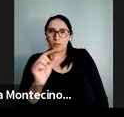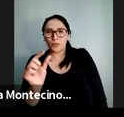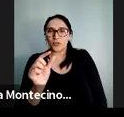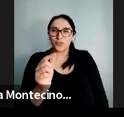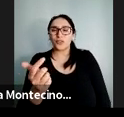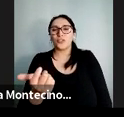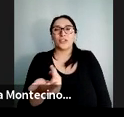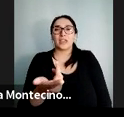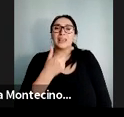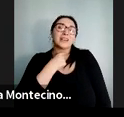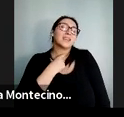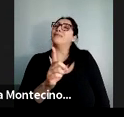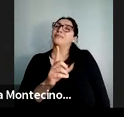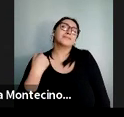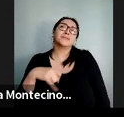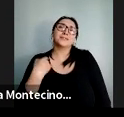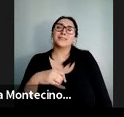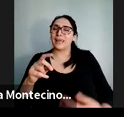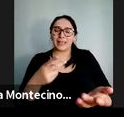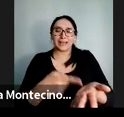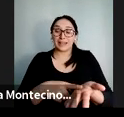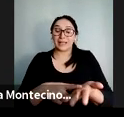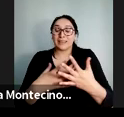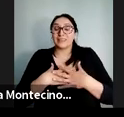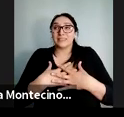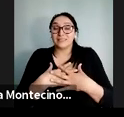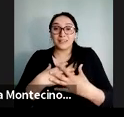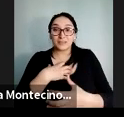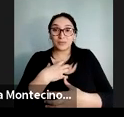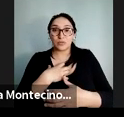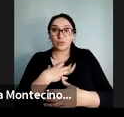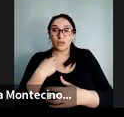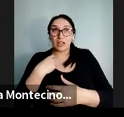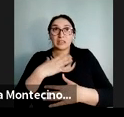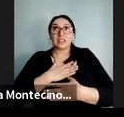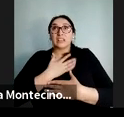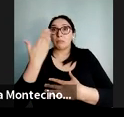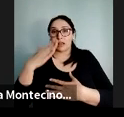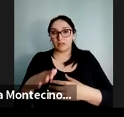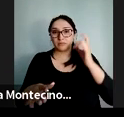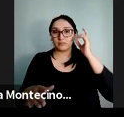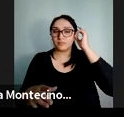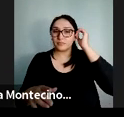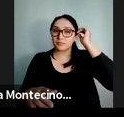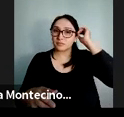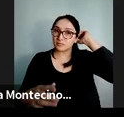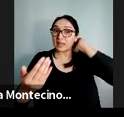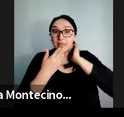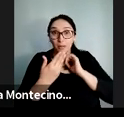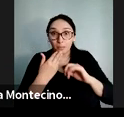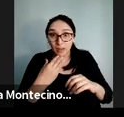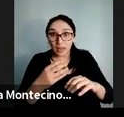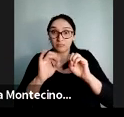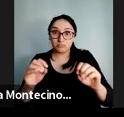queramos abandonar este espacio o que nos sintamos abrumadas. Por otro lado, también inculcar siempre, y siempre lo